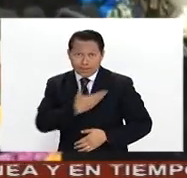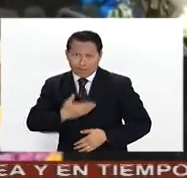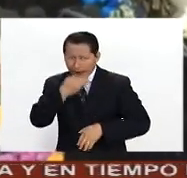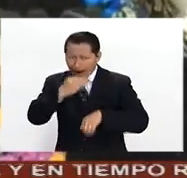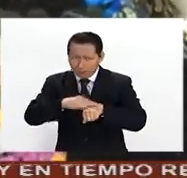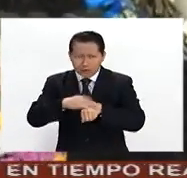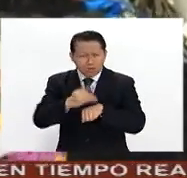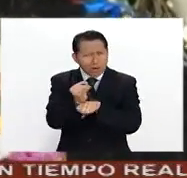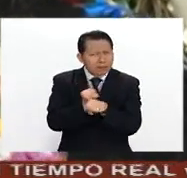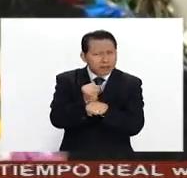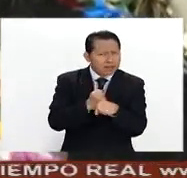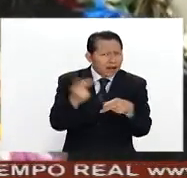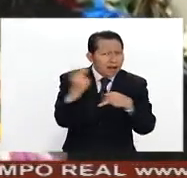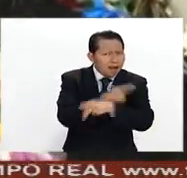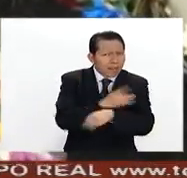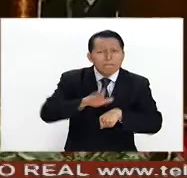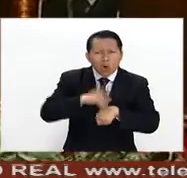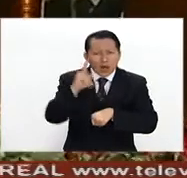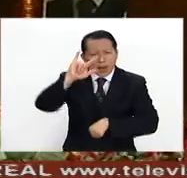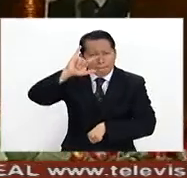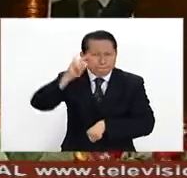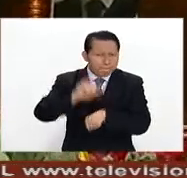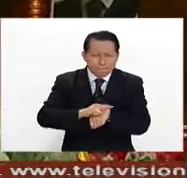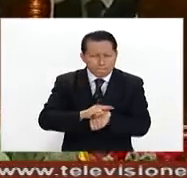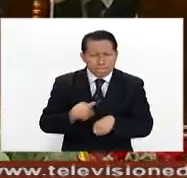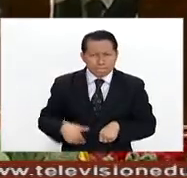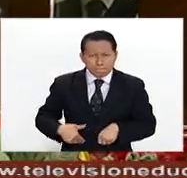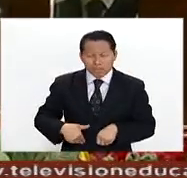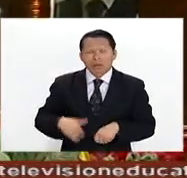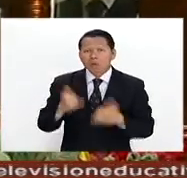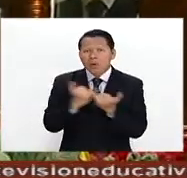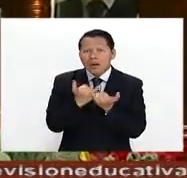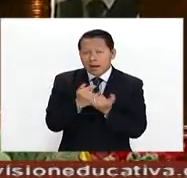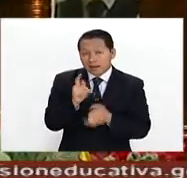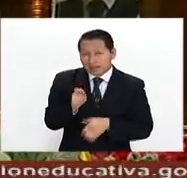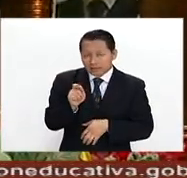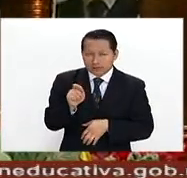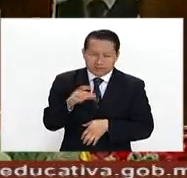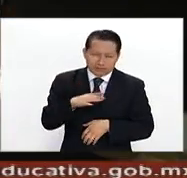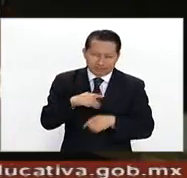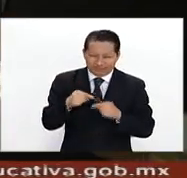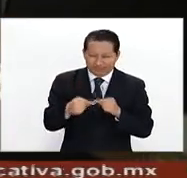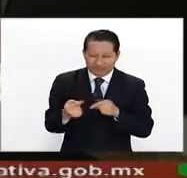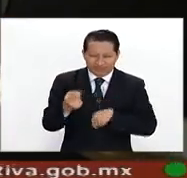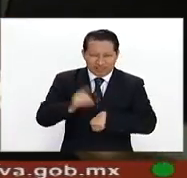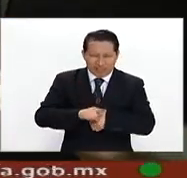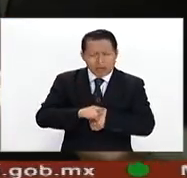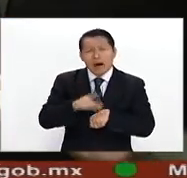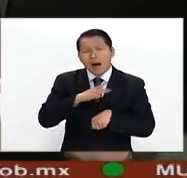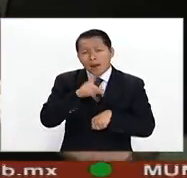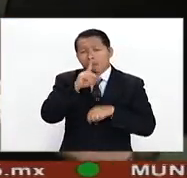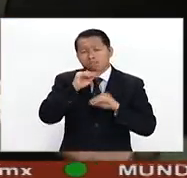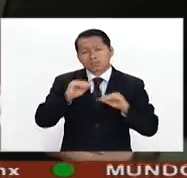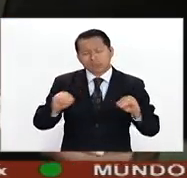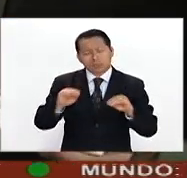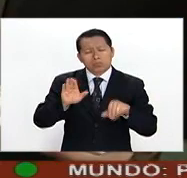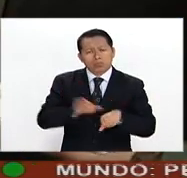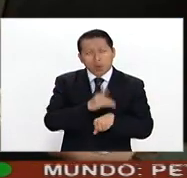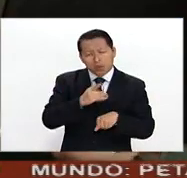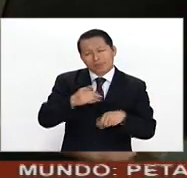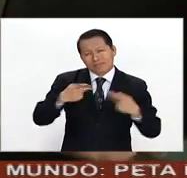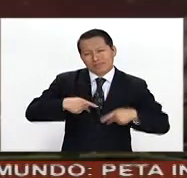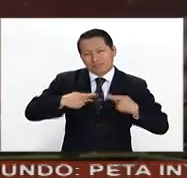las causas del siniestro. Putin ha decretado para este lunes duelo nacional en memoria de las víctimas. Autoridades confirmaron que ha